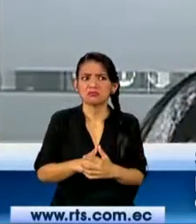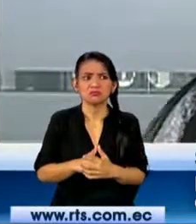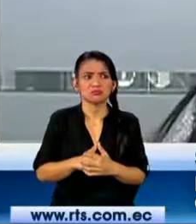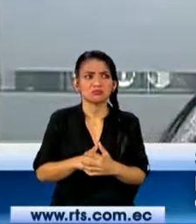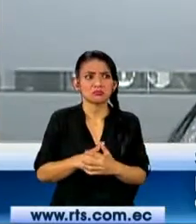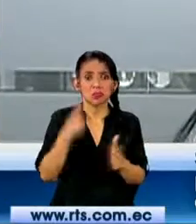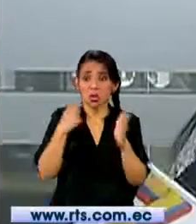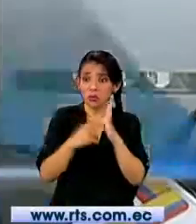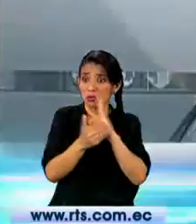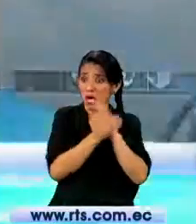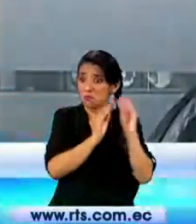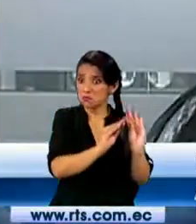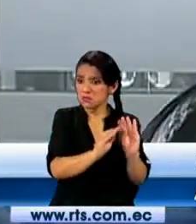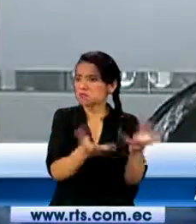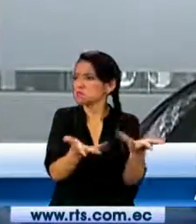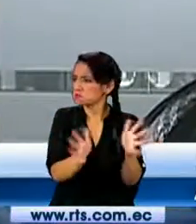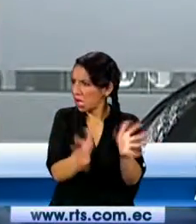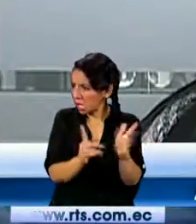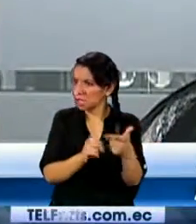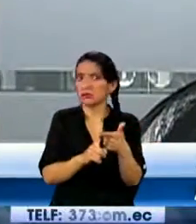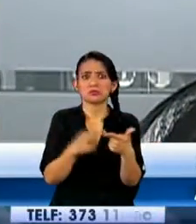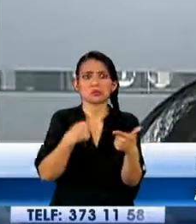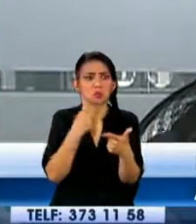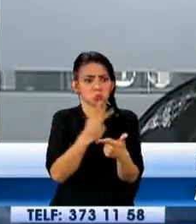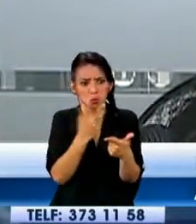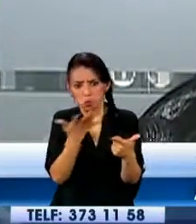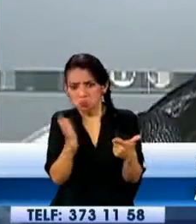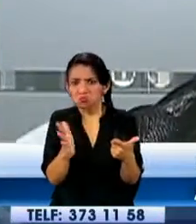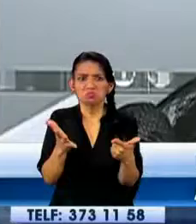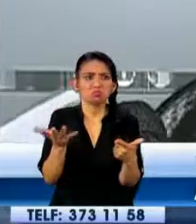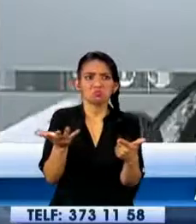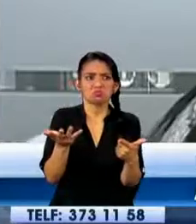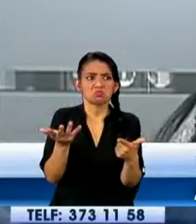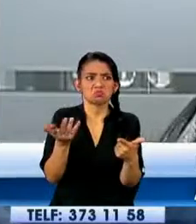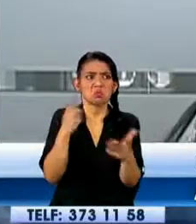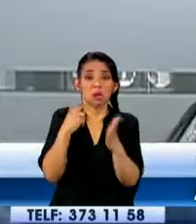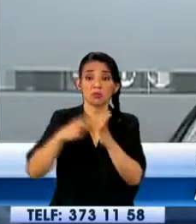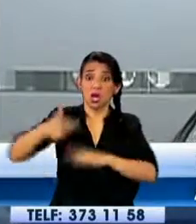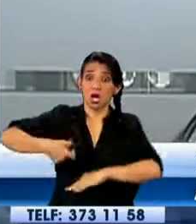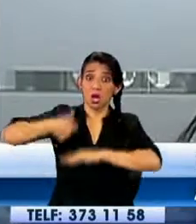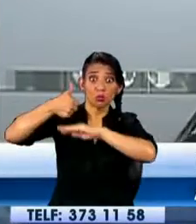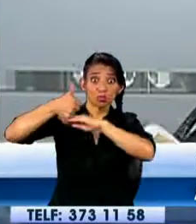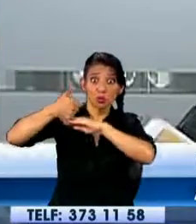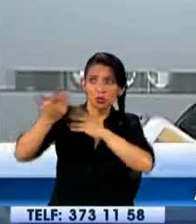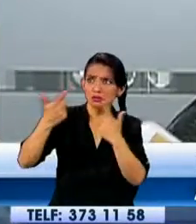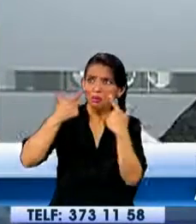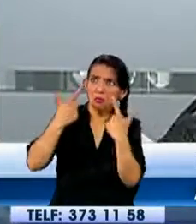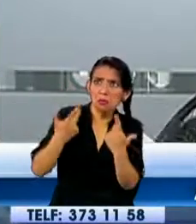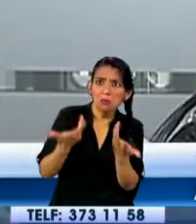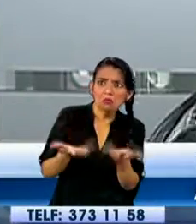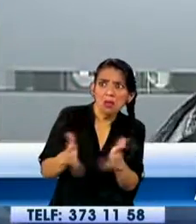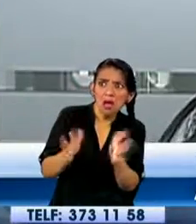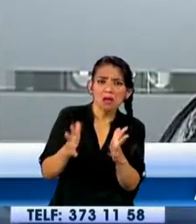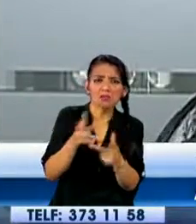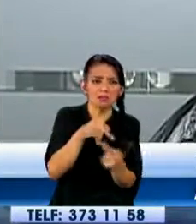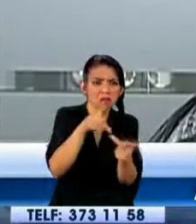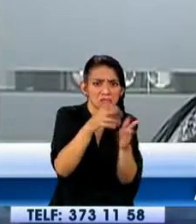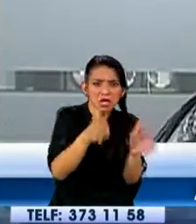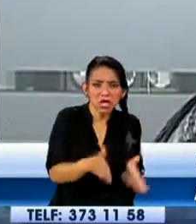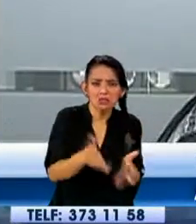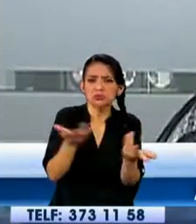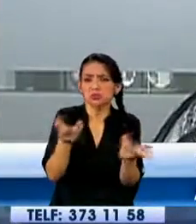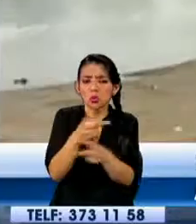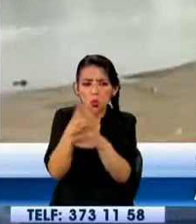no he visto capacitación, no he visto por parte de las autoridades correspondientes, GAT, Secretaría